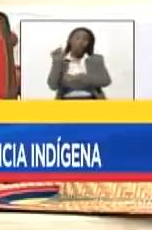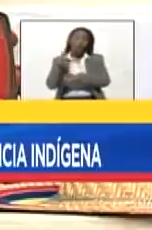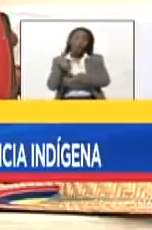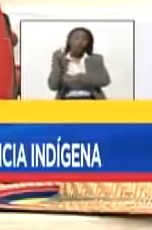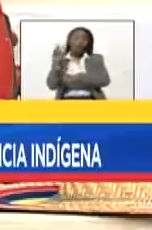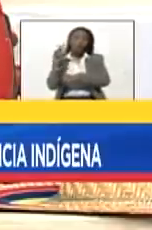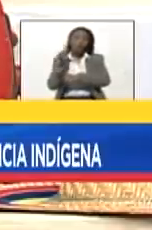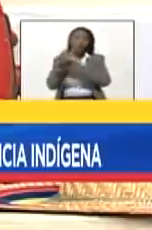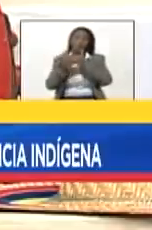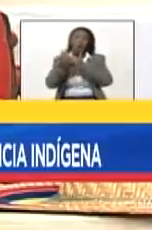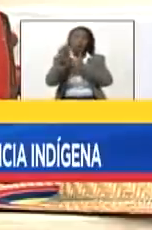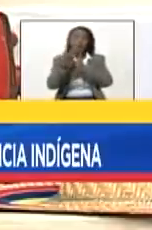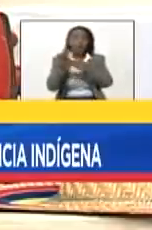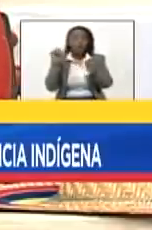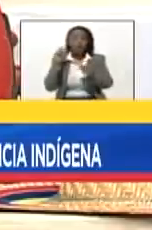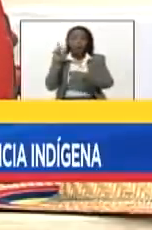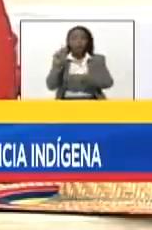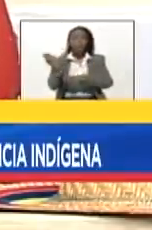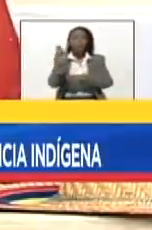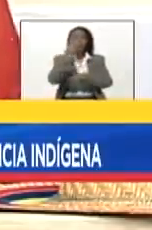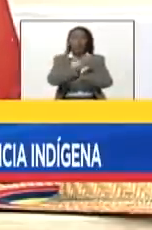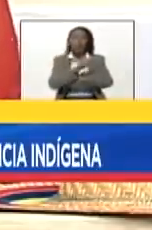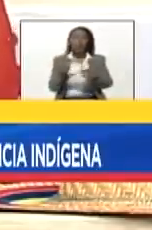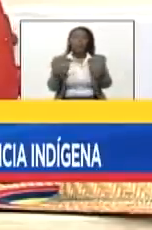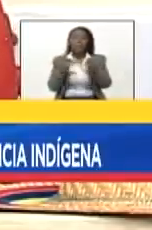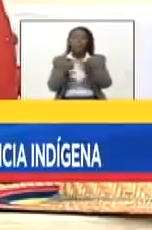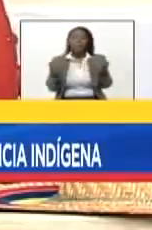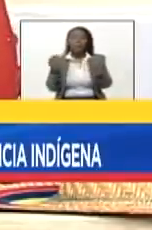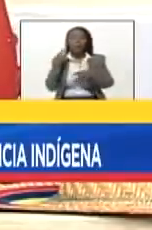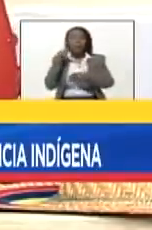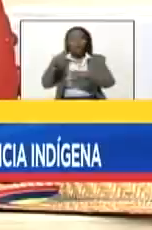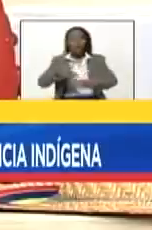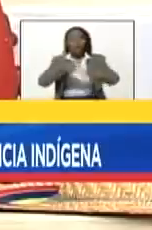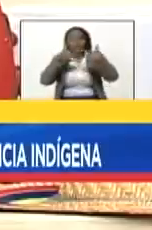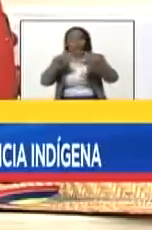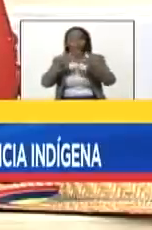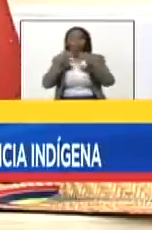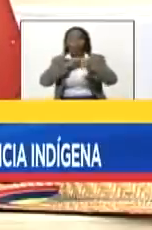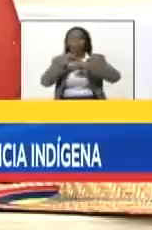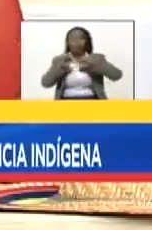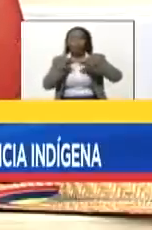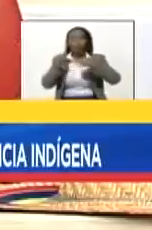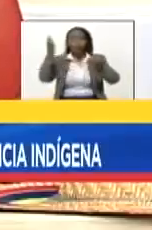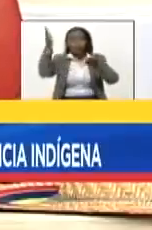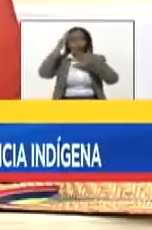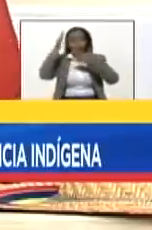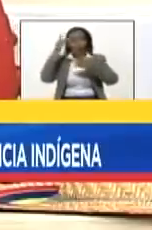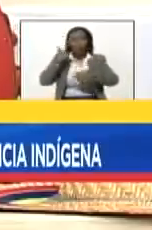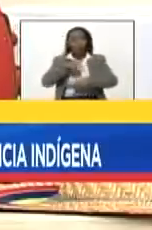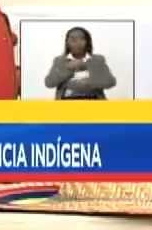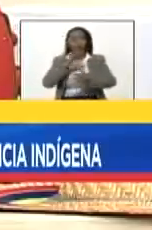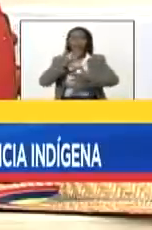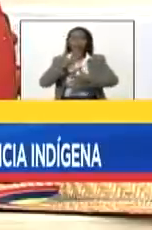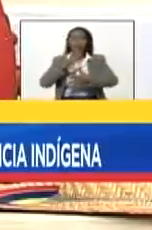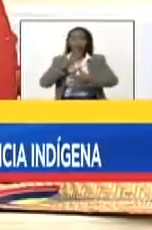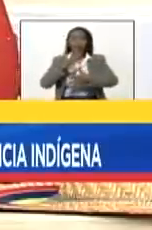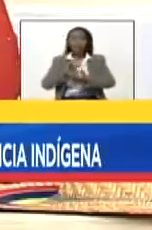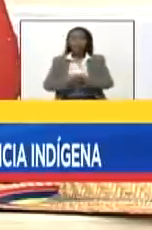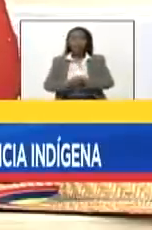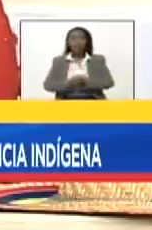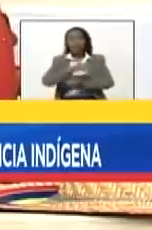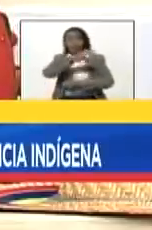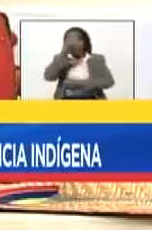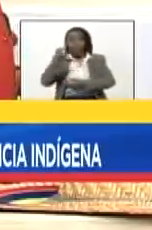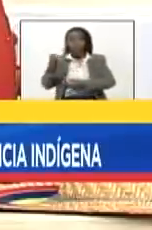allá de los continentes. Casi que mensualmente nos reunimos a través de videoconferencia con todos los movimientos indígenas de nuestra América Latina y